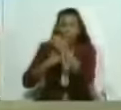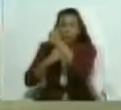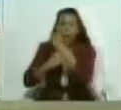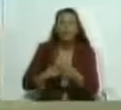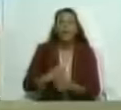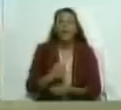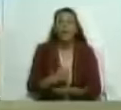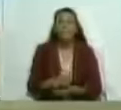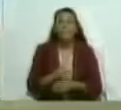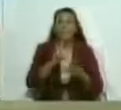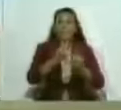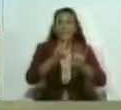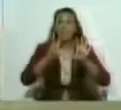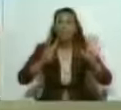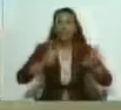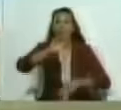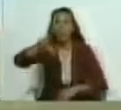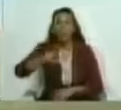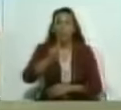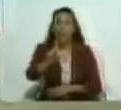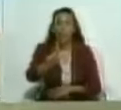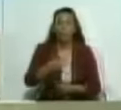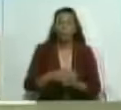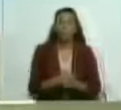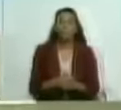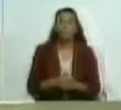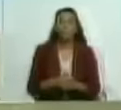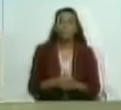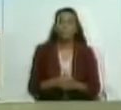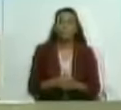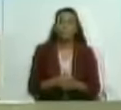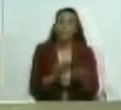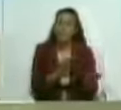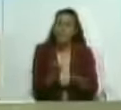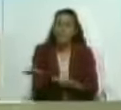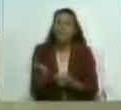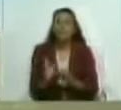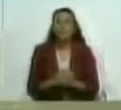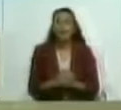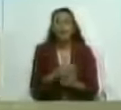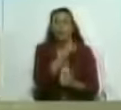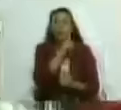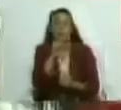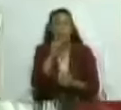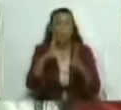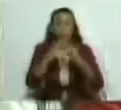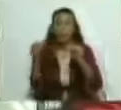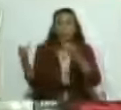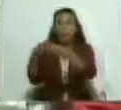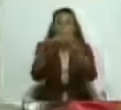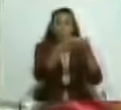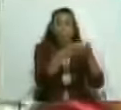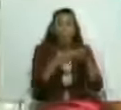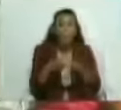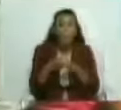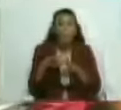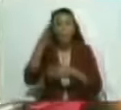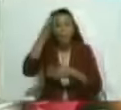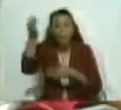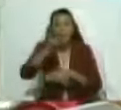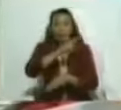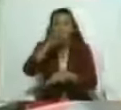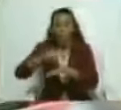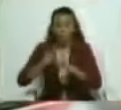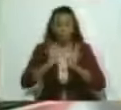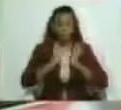próximo 28 de julio. Le damos la bienvenida en nombre de todo el equipo del Consejo